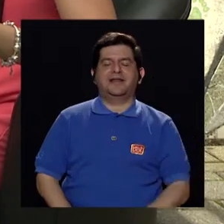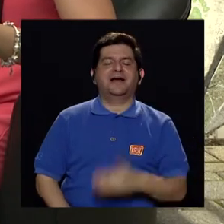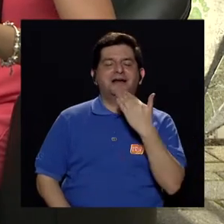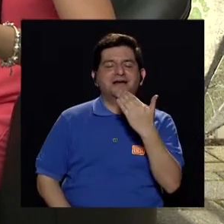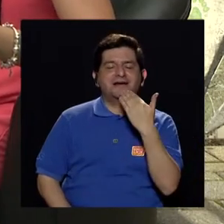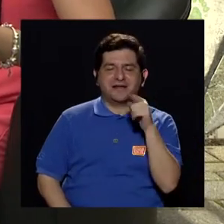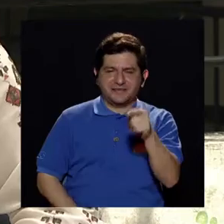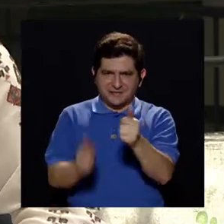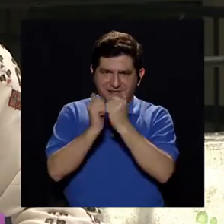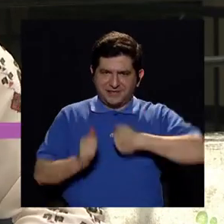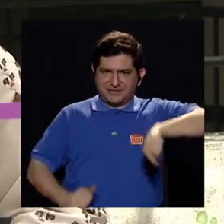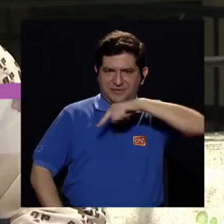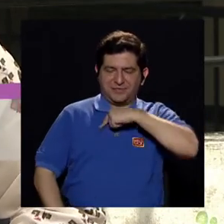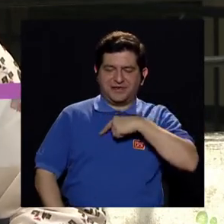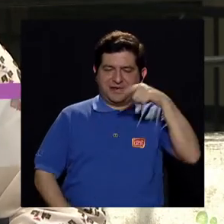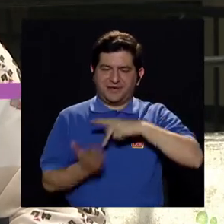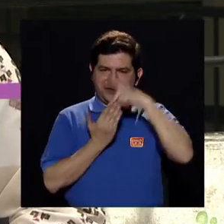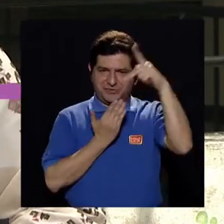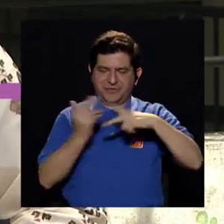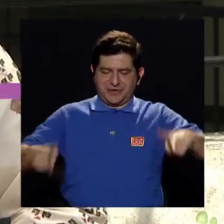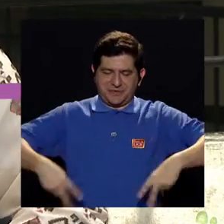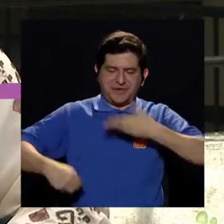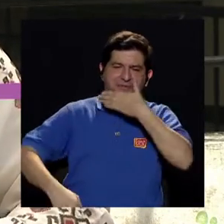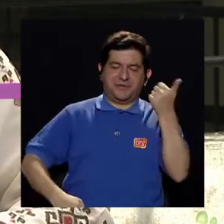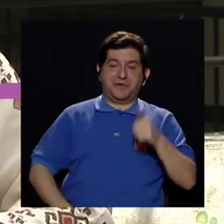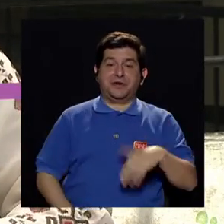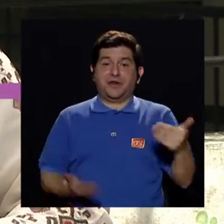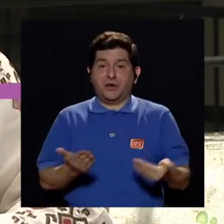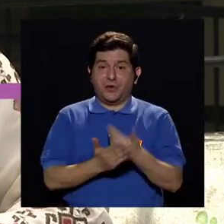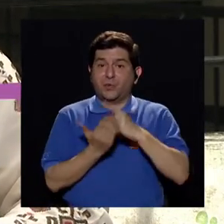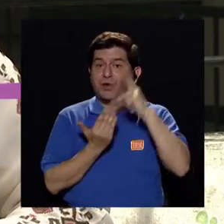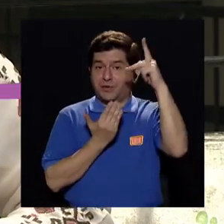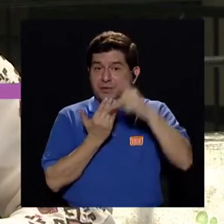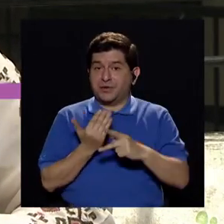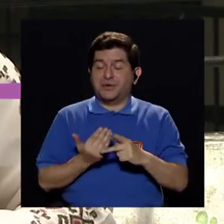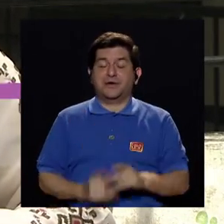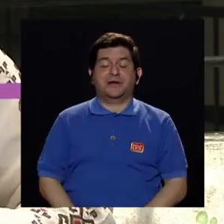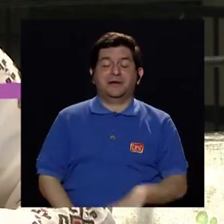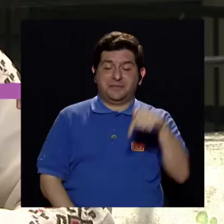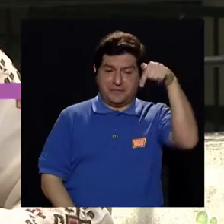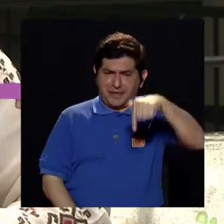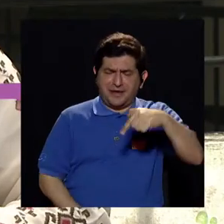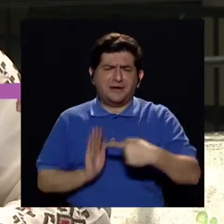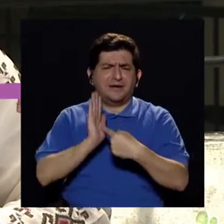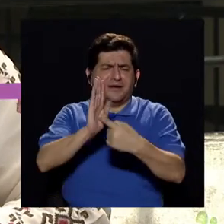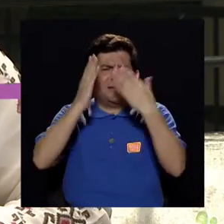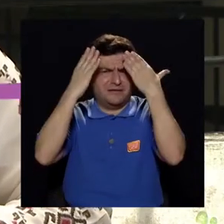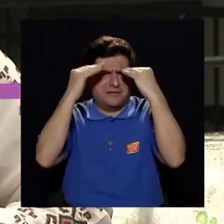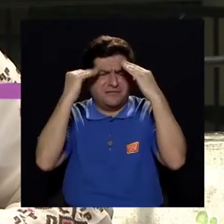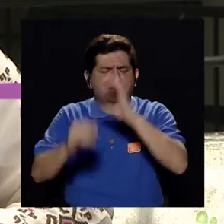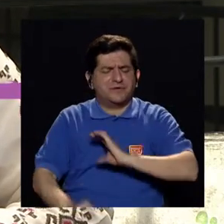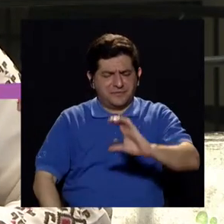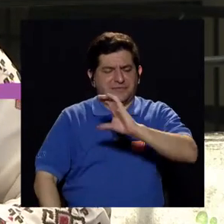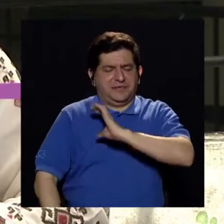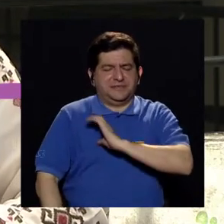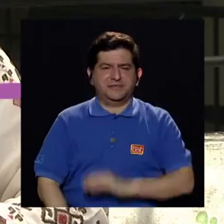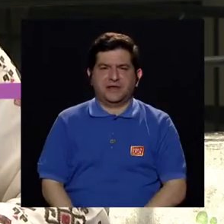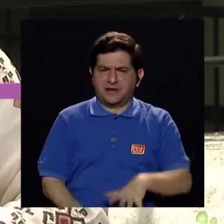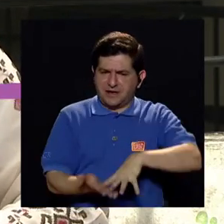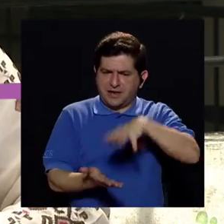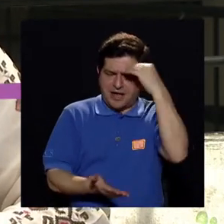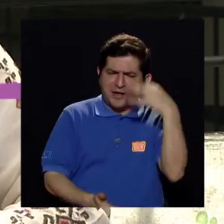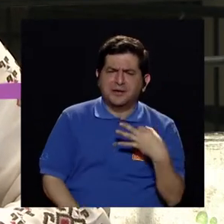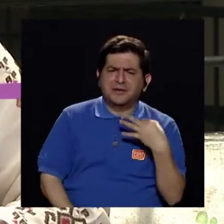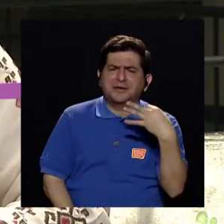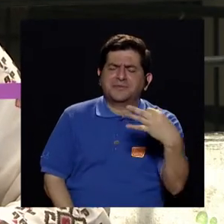Vivir Mejor. Y bueno, nos encontramos en un nuevo programa, Fabiola y amigos televidentes, para traerles información de calidad. Queremos aprender